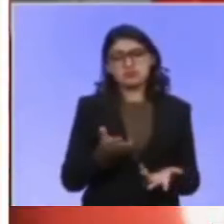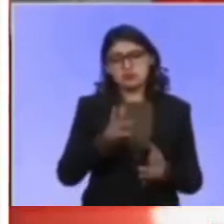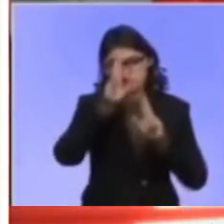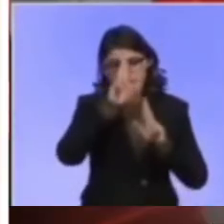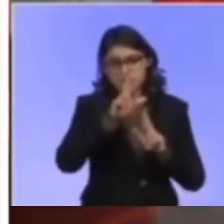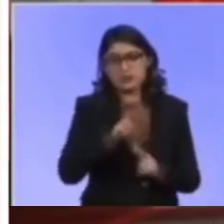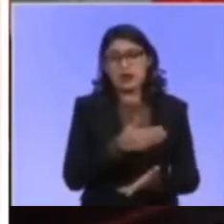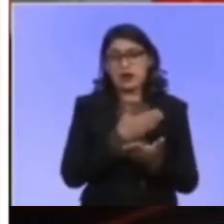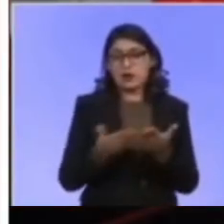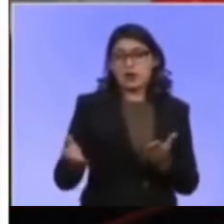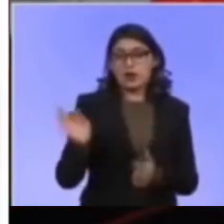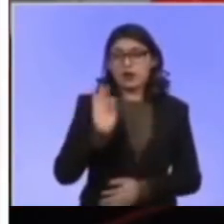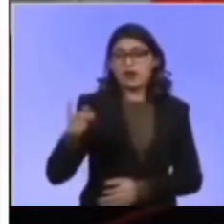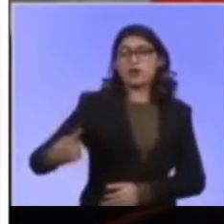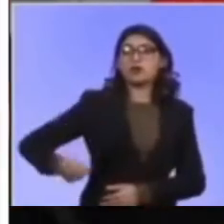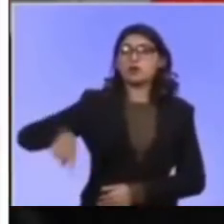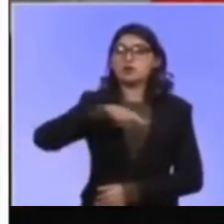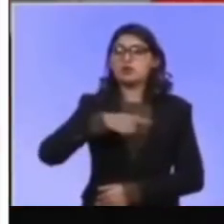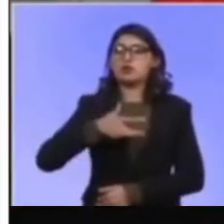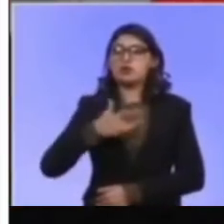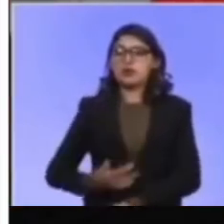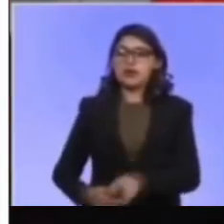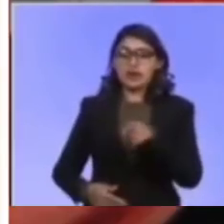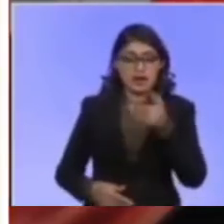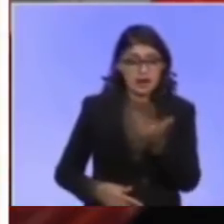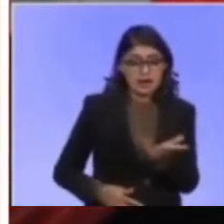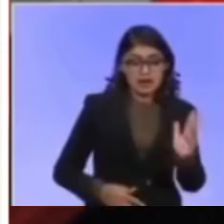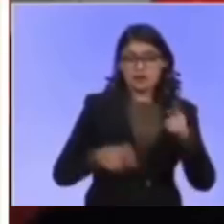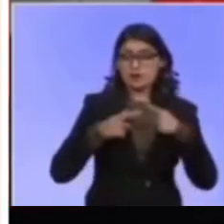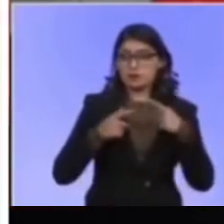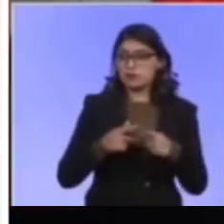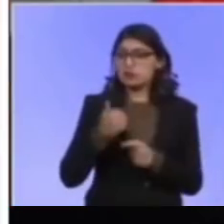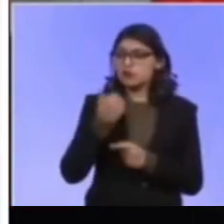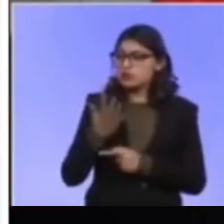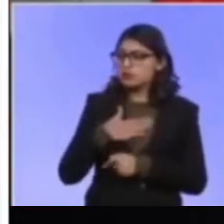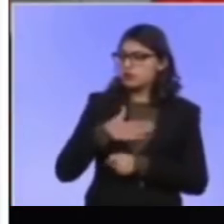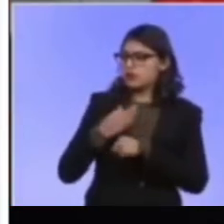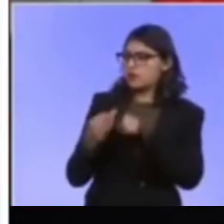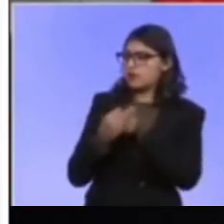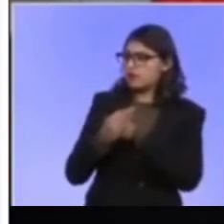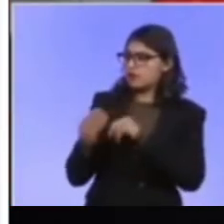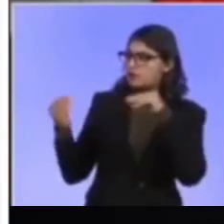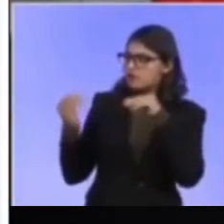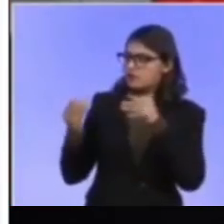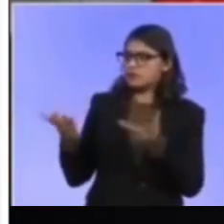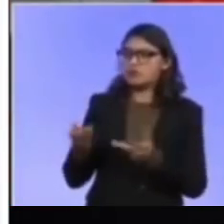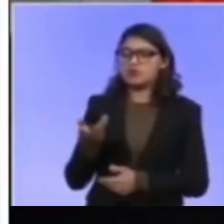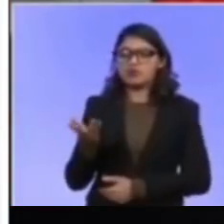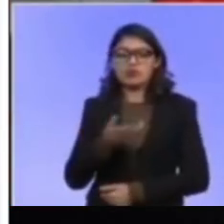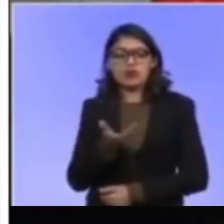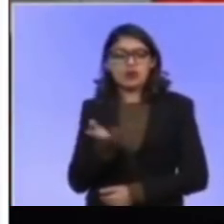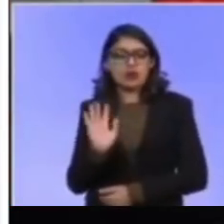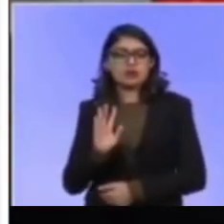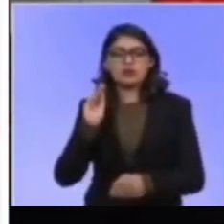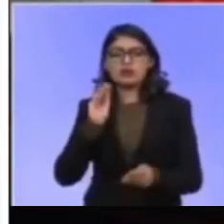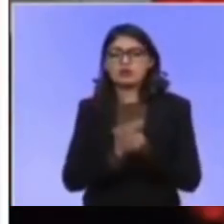hacerlo se darían acreedores a sanciones no lo hicieron alevosamente no les